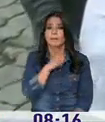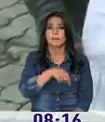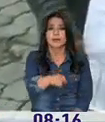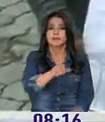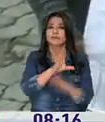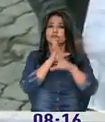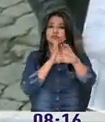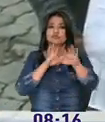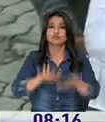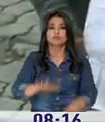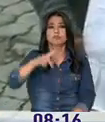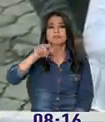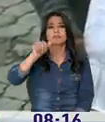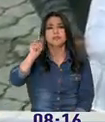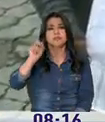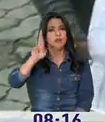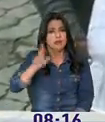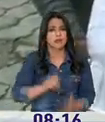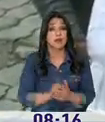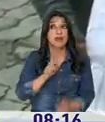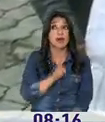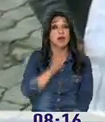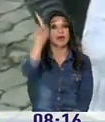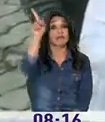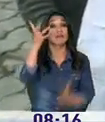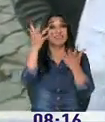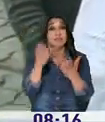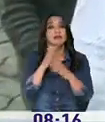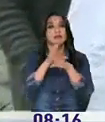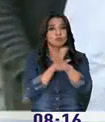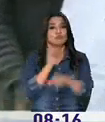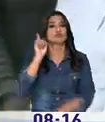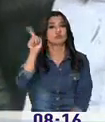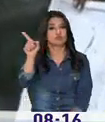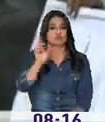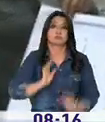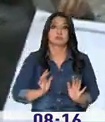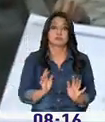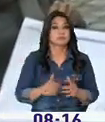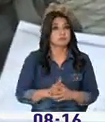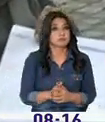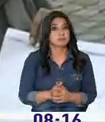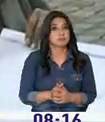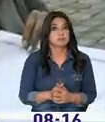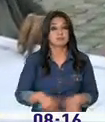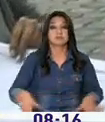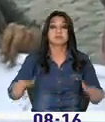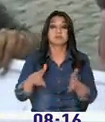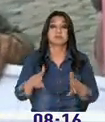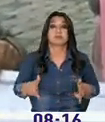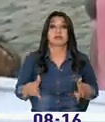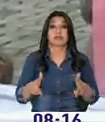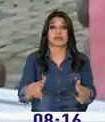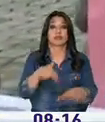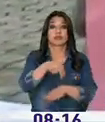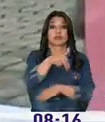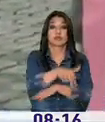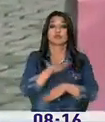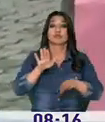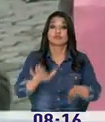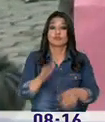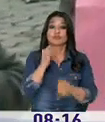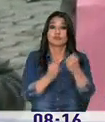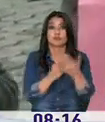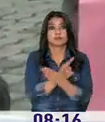los buses por el Pinar. Si los de arriba quieren buses, que pasen por el cielo. Esos parqueaderos son para los nietos de ellos de los fines